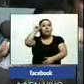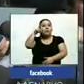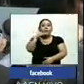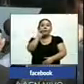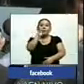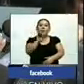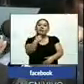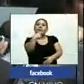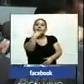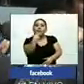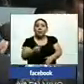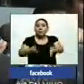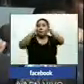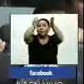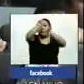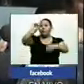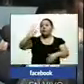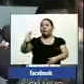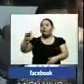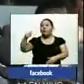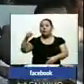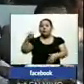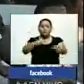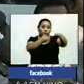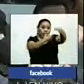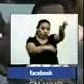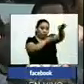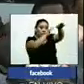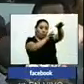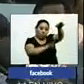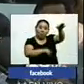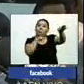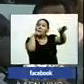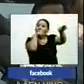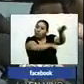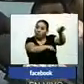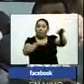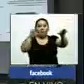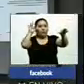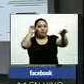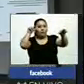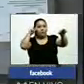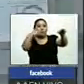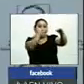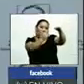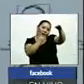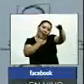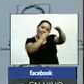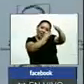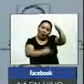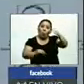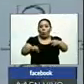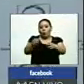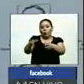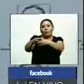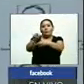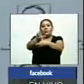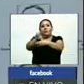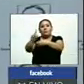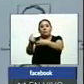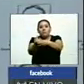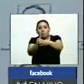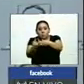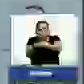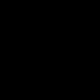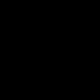Así lo aseguró la Fiscalía General de la República al presentar el dictamen de acusación contra el exmandatario y 31 personas más